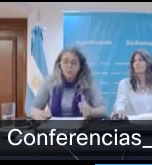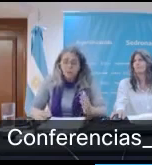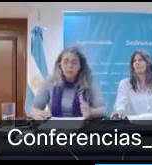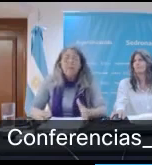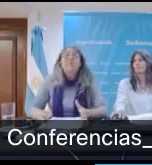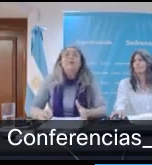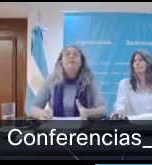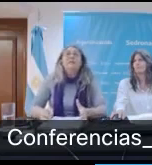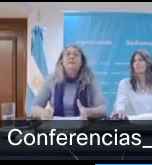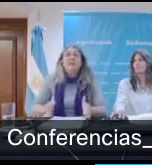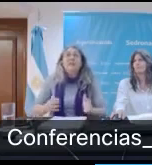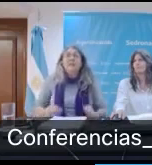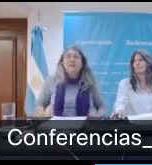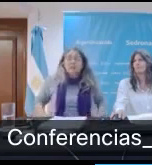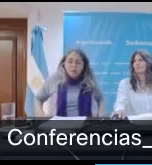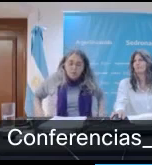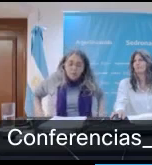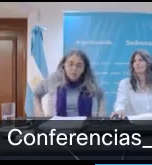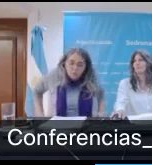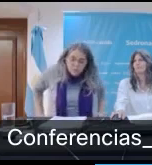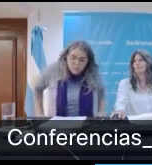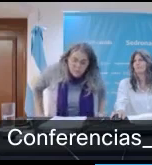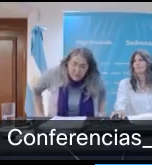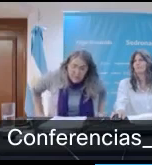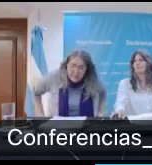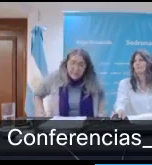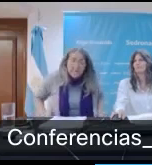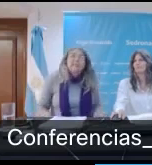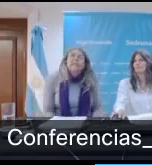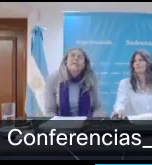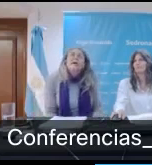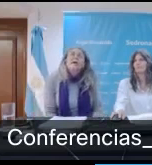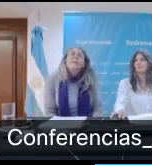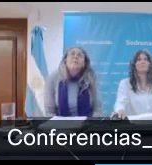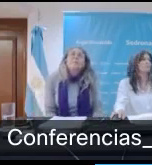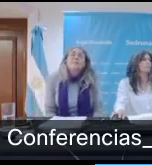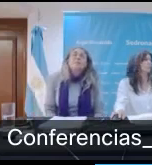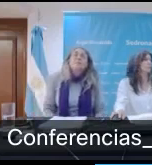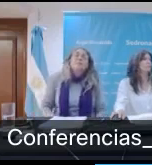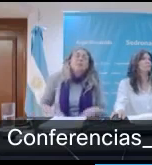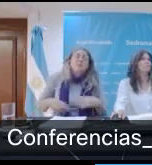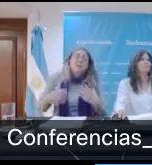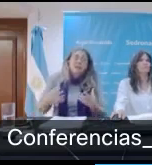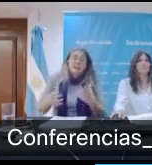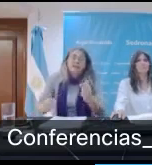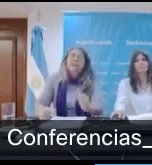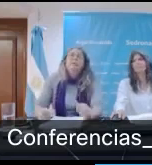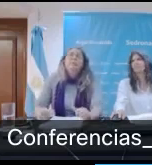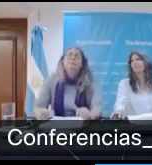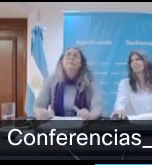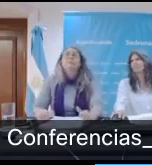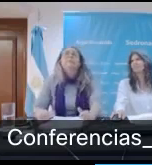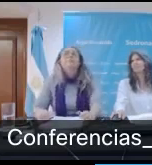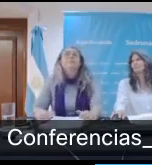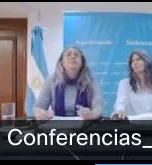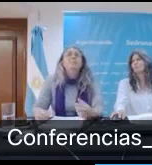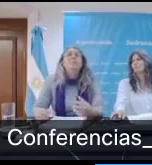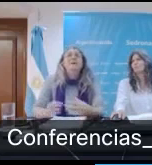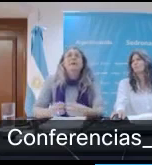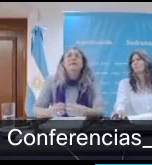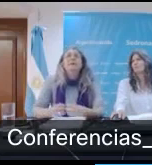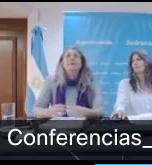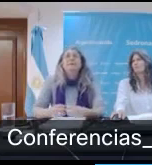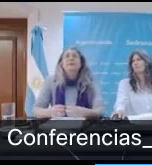esto, que no hay linealidad en torno a los consumos y que en realidad hay que poder estar